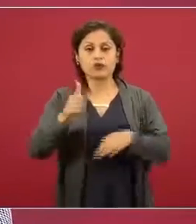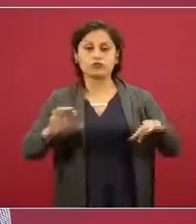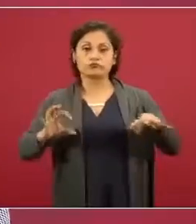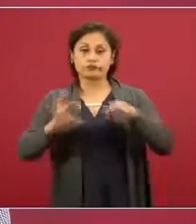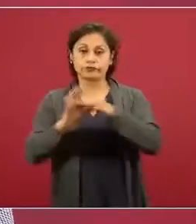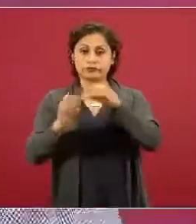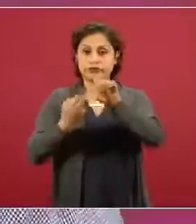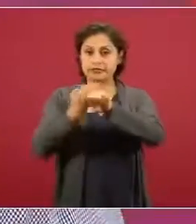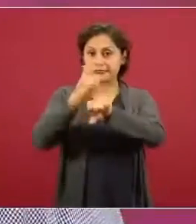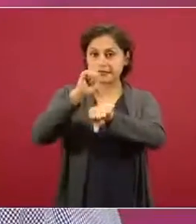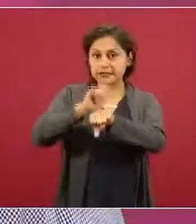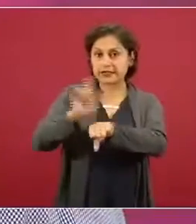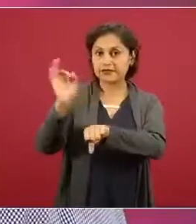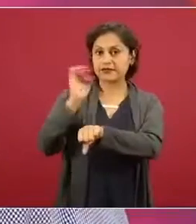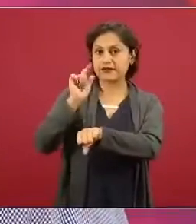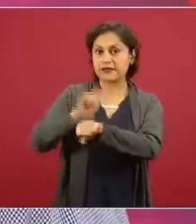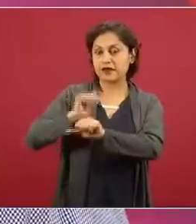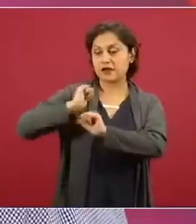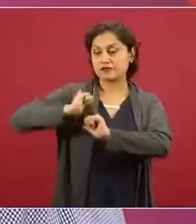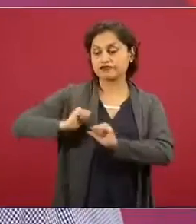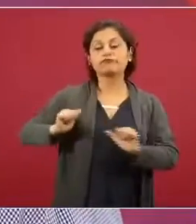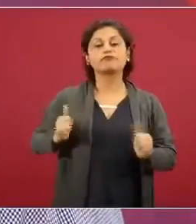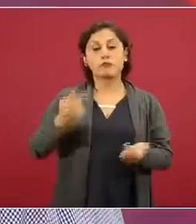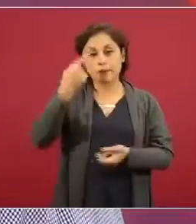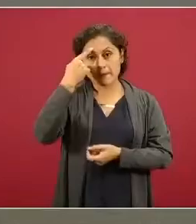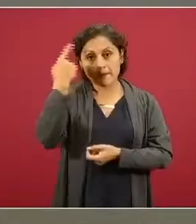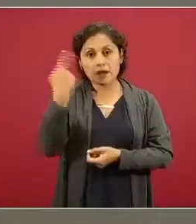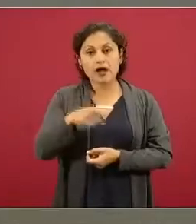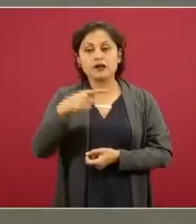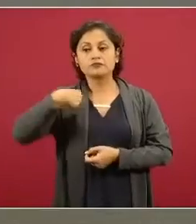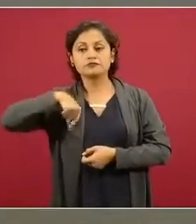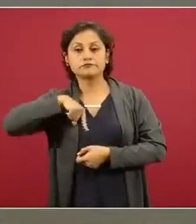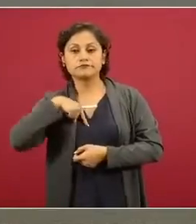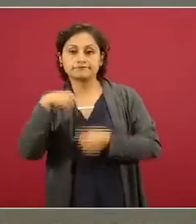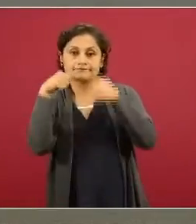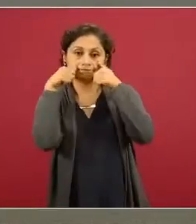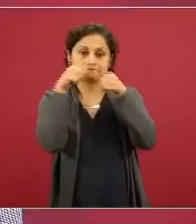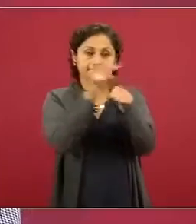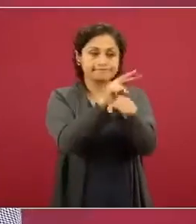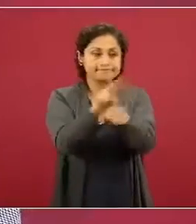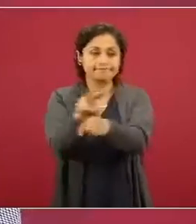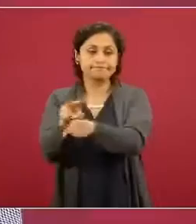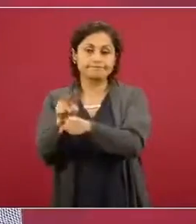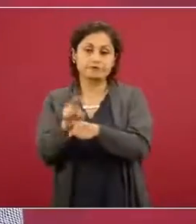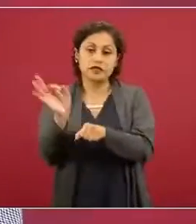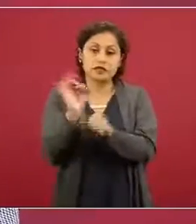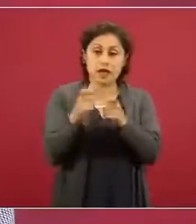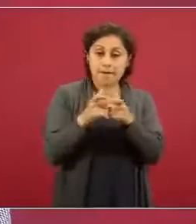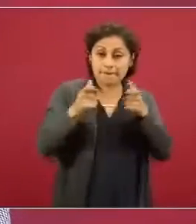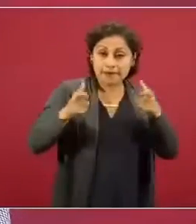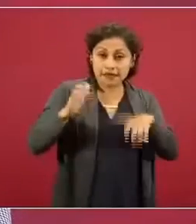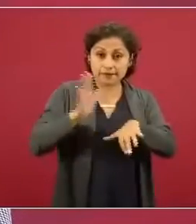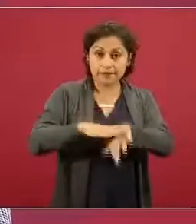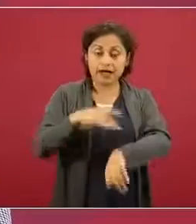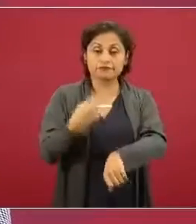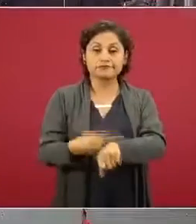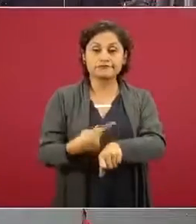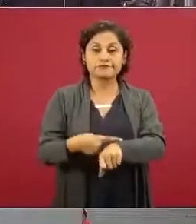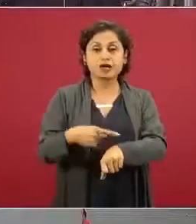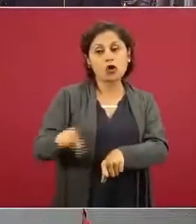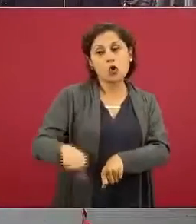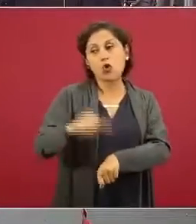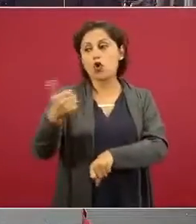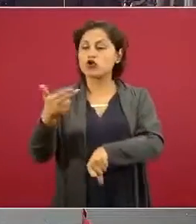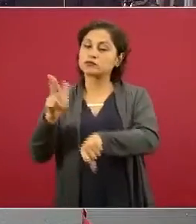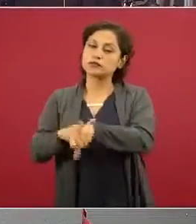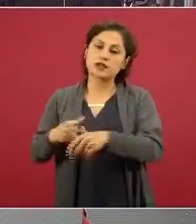para que si en esto vemos también tendencia en las hospitalizaciones, pues poder volver a convertir otras unidades hospitalarias, ¿no? La